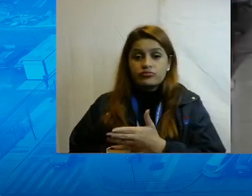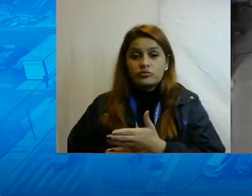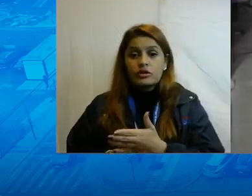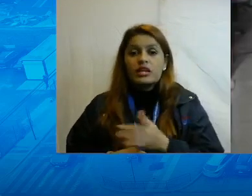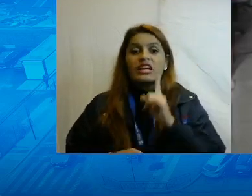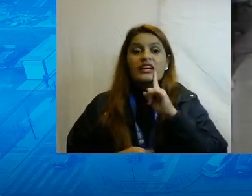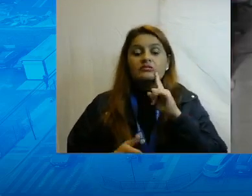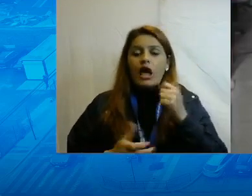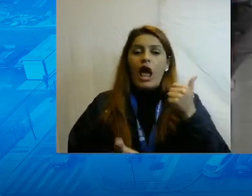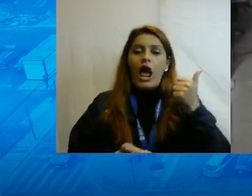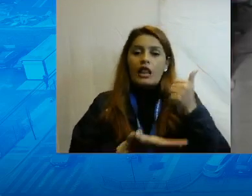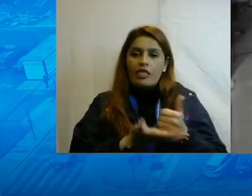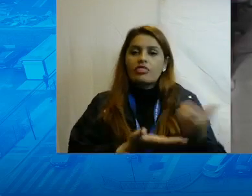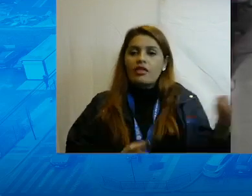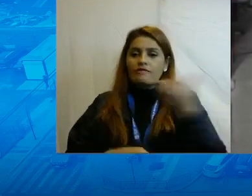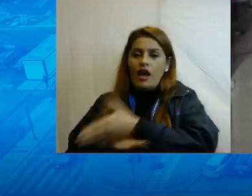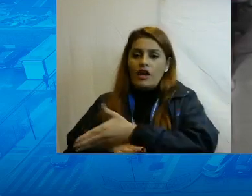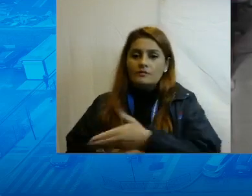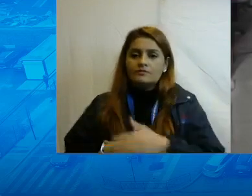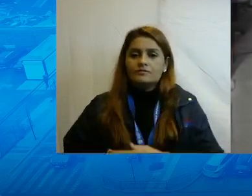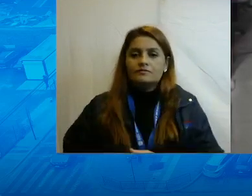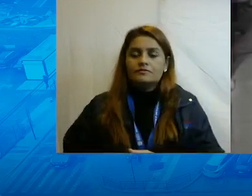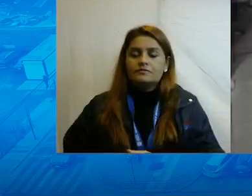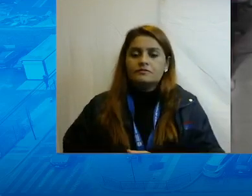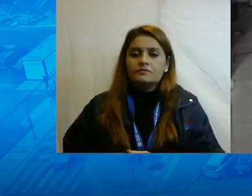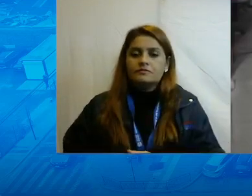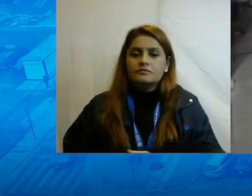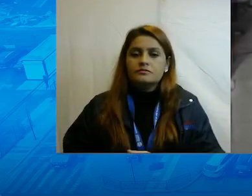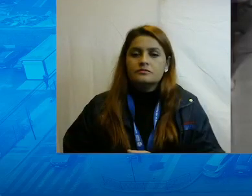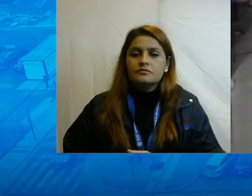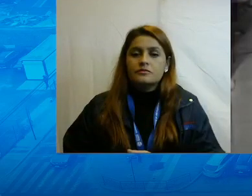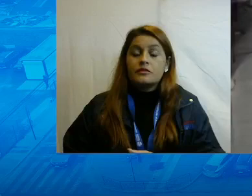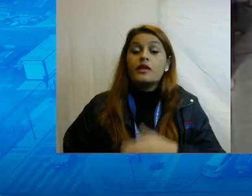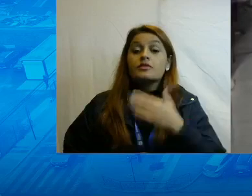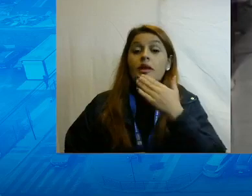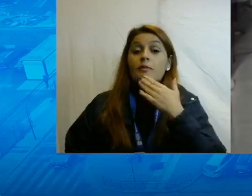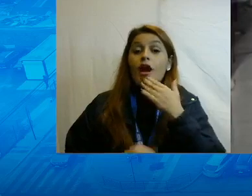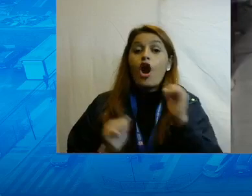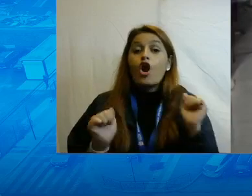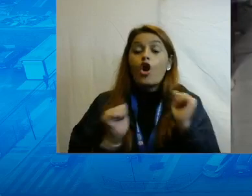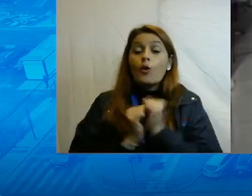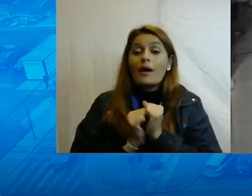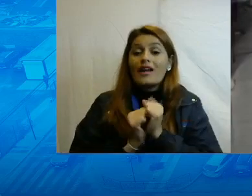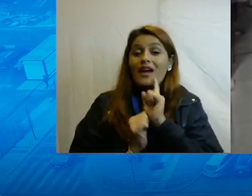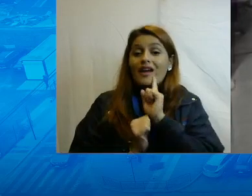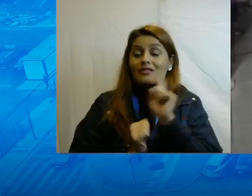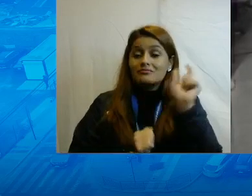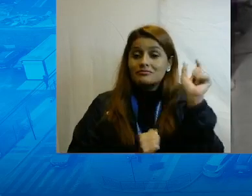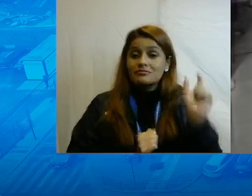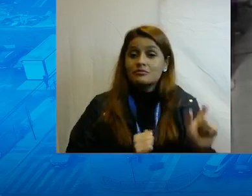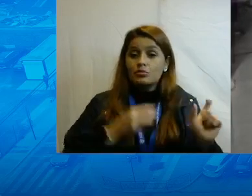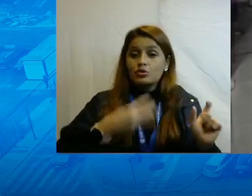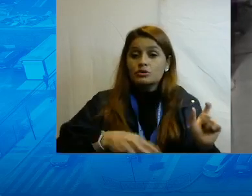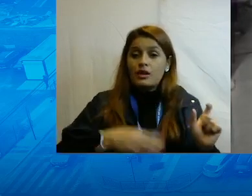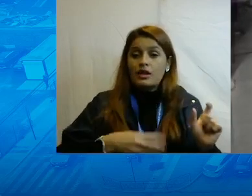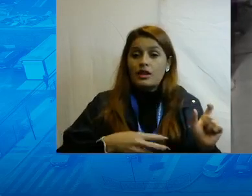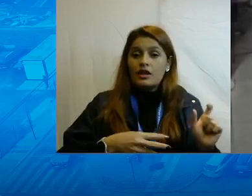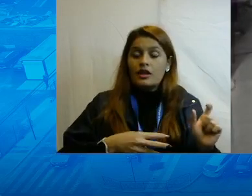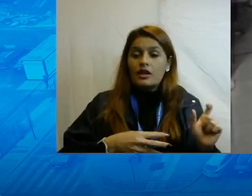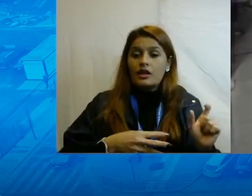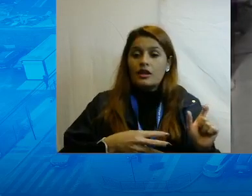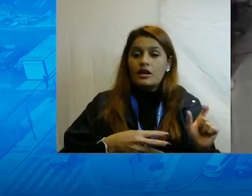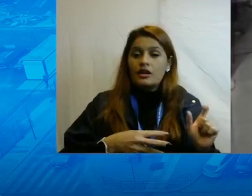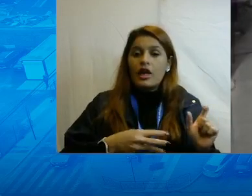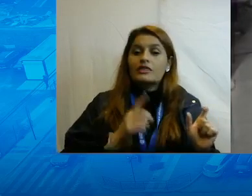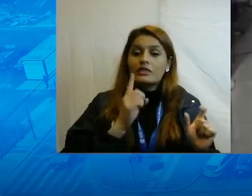alcalde, la alcaldesa, y va a ir acompañada también de una funcionaria municipal de contrata, y por